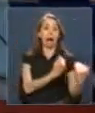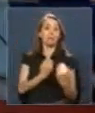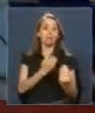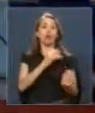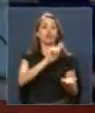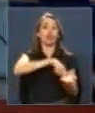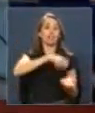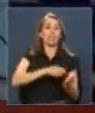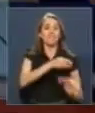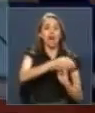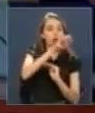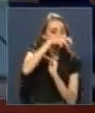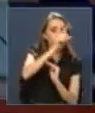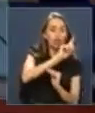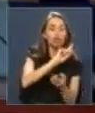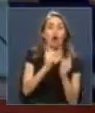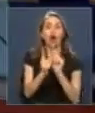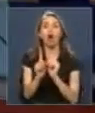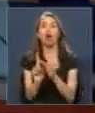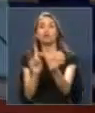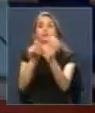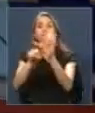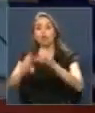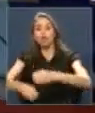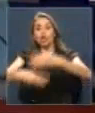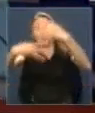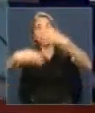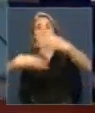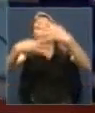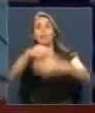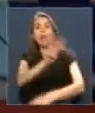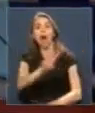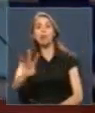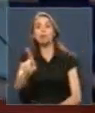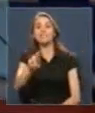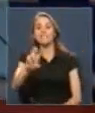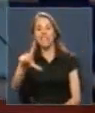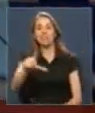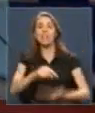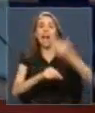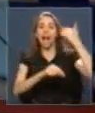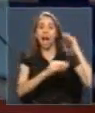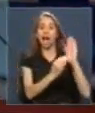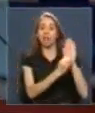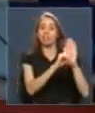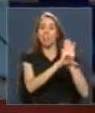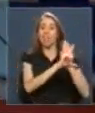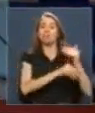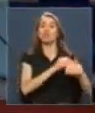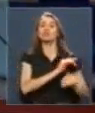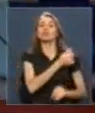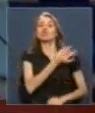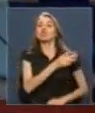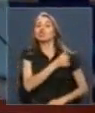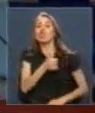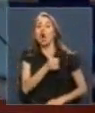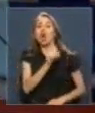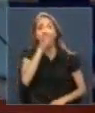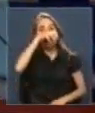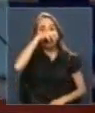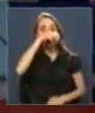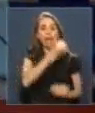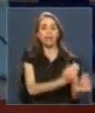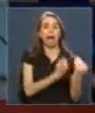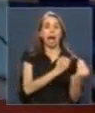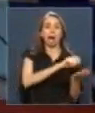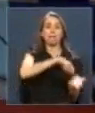de la concurrencia al notario y todos esos procedimientos que estaban señalados en la ley. Lo segundo,